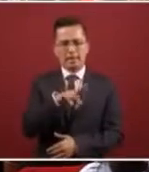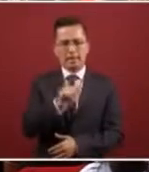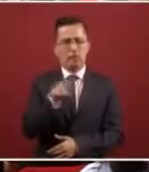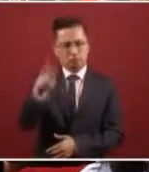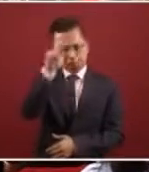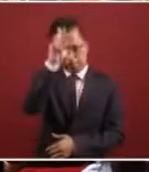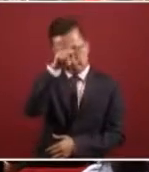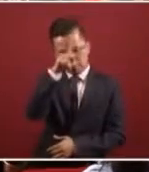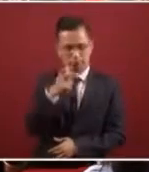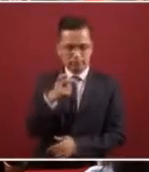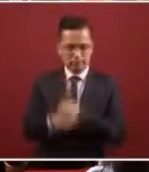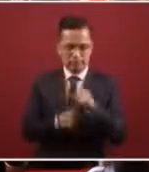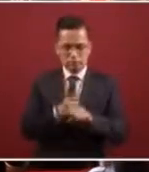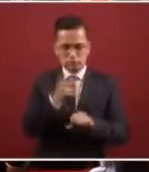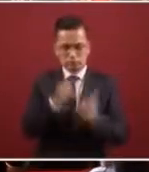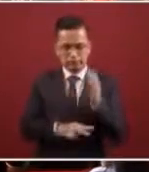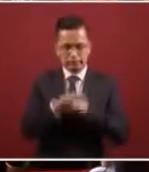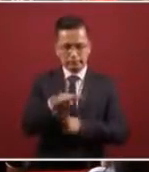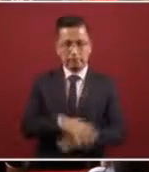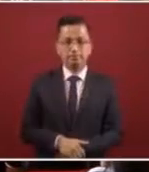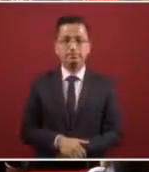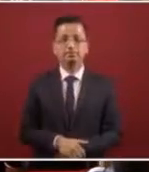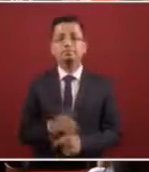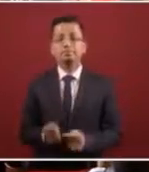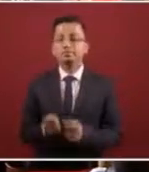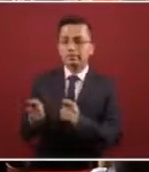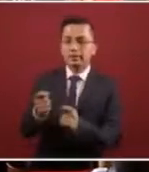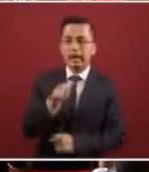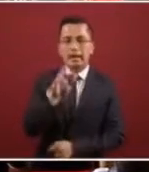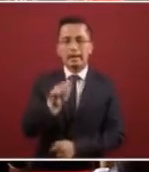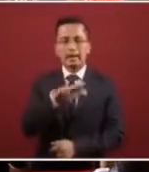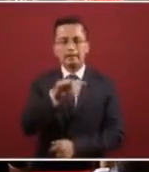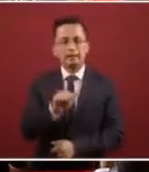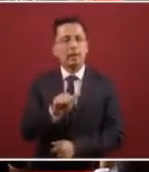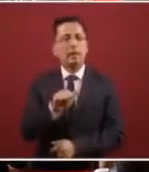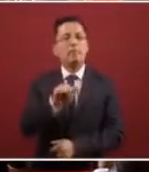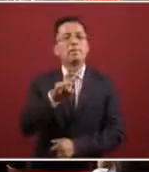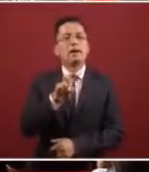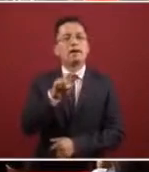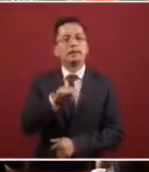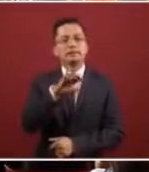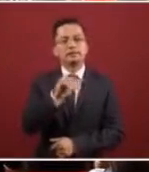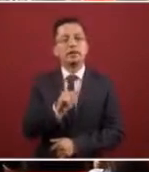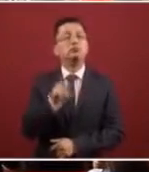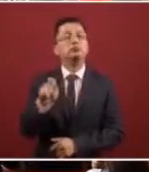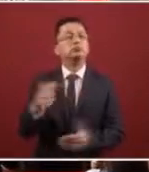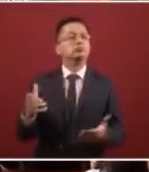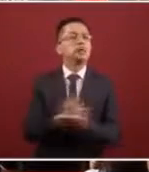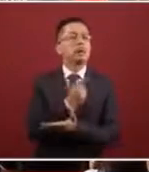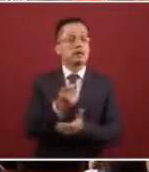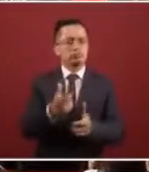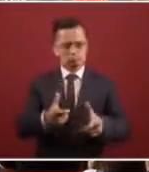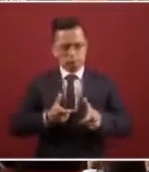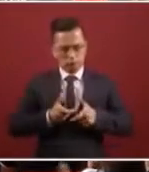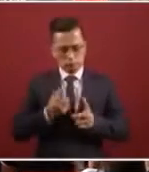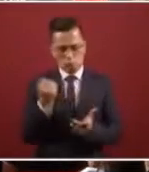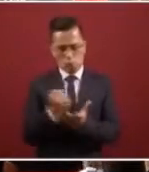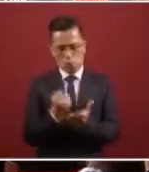Reciben Alejandra Valencia Trujillo, ganadora de la medalla de oro en la disciplina de tiro con